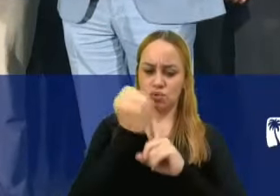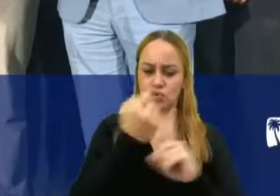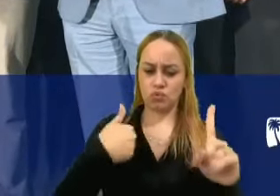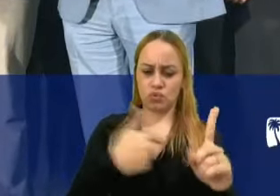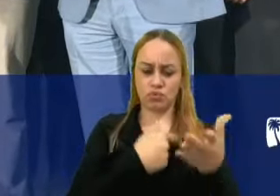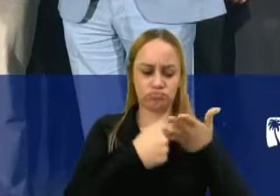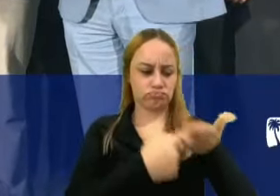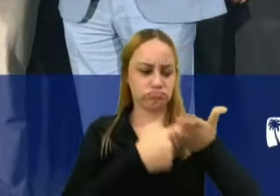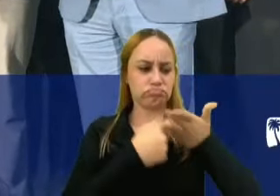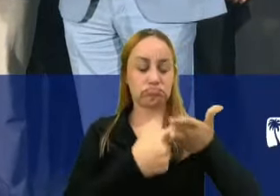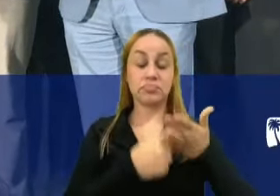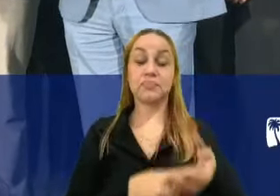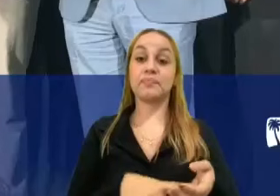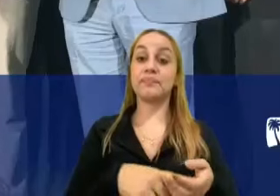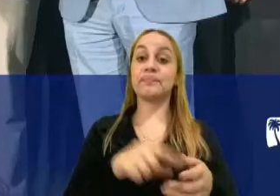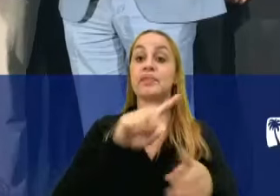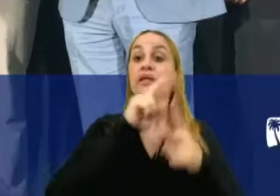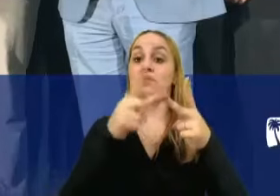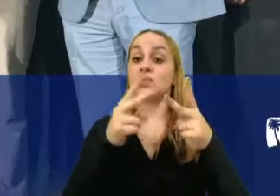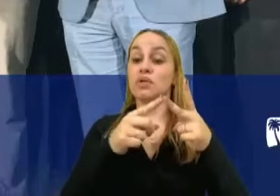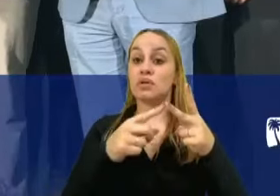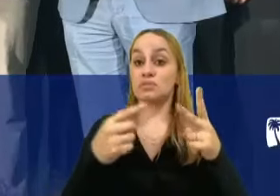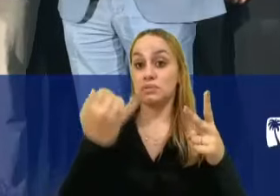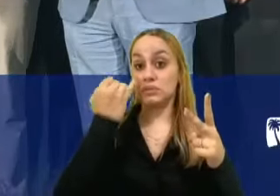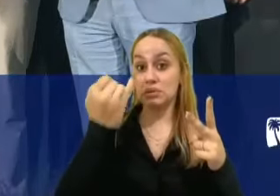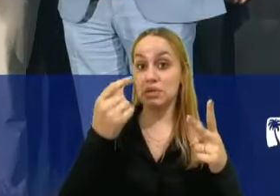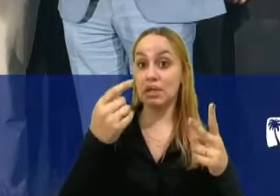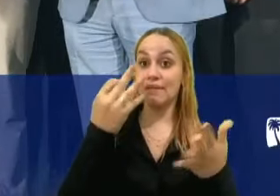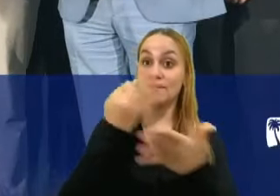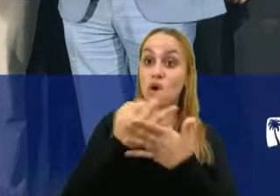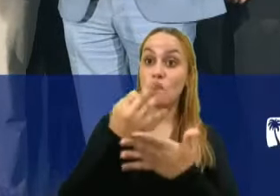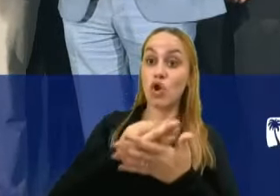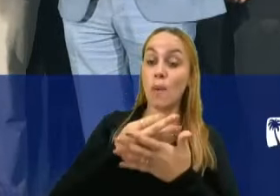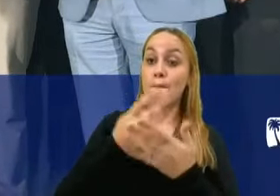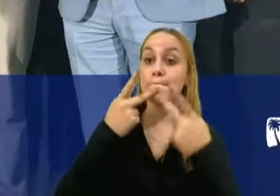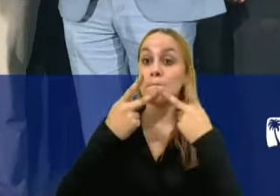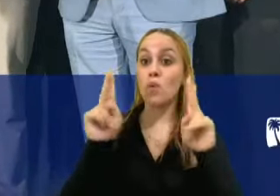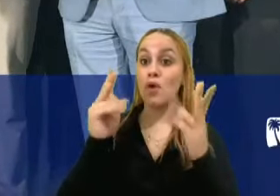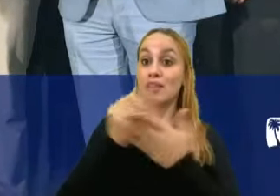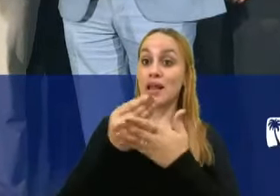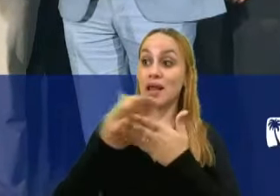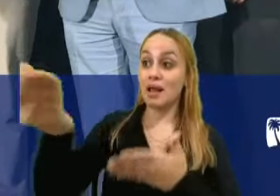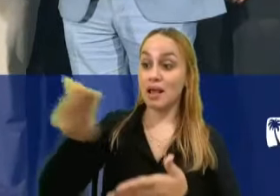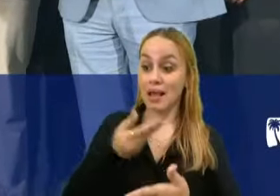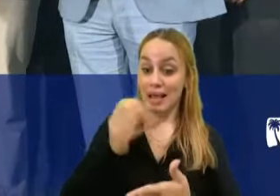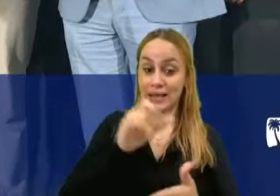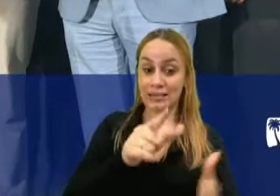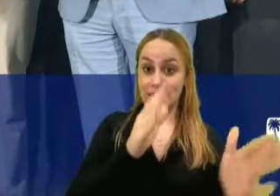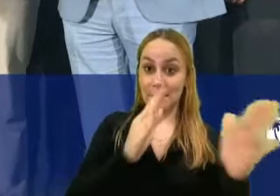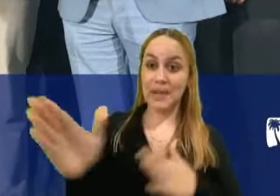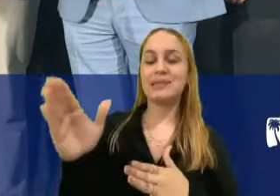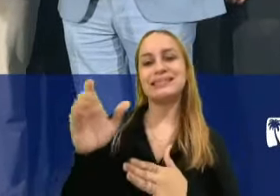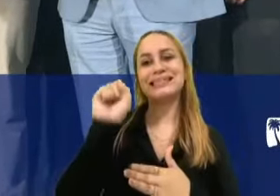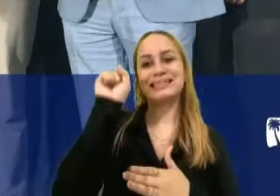tenga ningún obstáculo de la junta y si lo hubiera lo diría de frente verdad Y acudirías hasta las